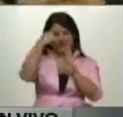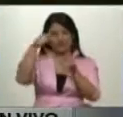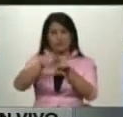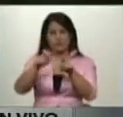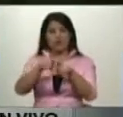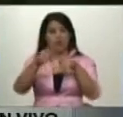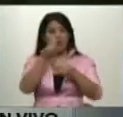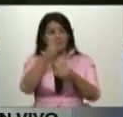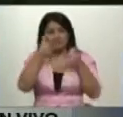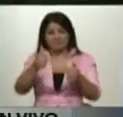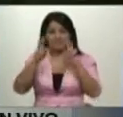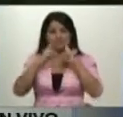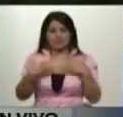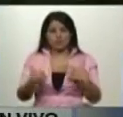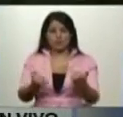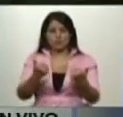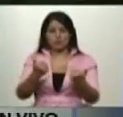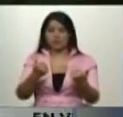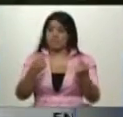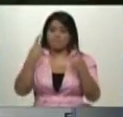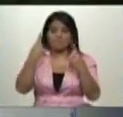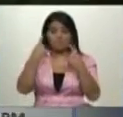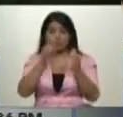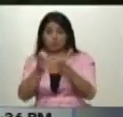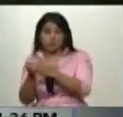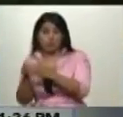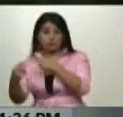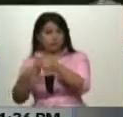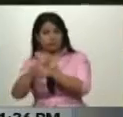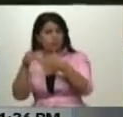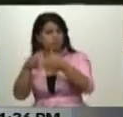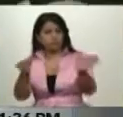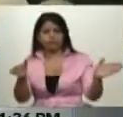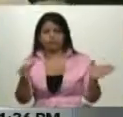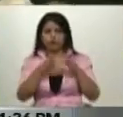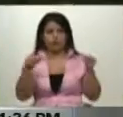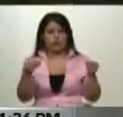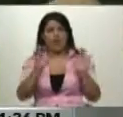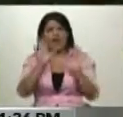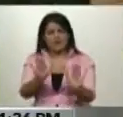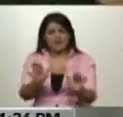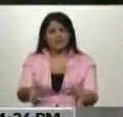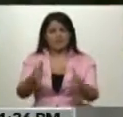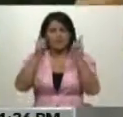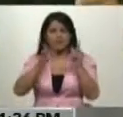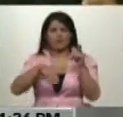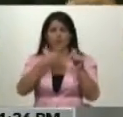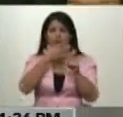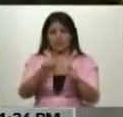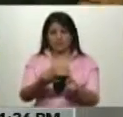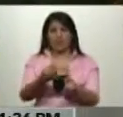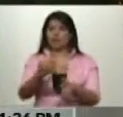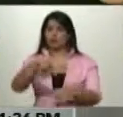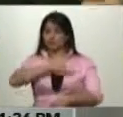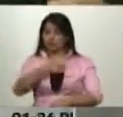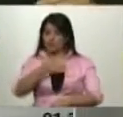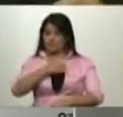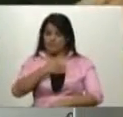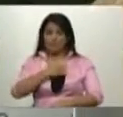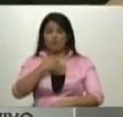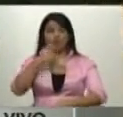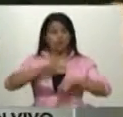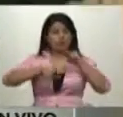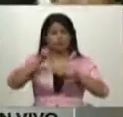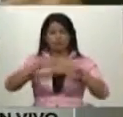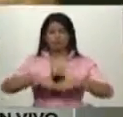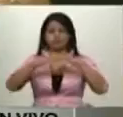Es el entramado de leyes revolucionarias para sustituir el Estado liberal burgués y construir nuestro Estado popular revolucionario, y